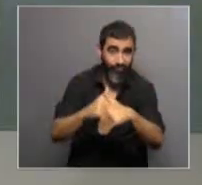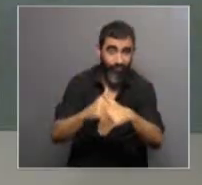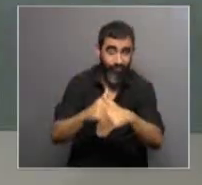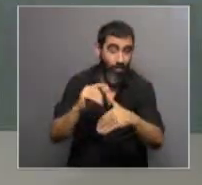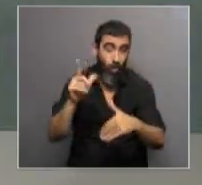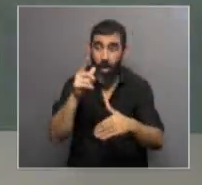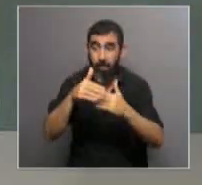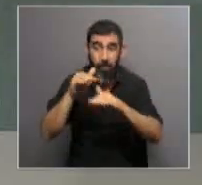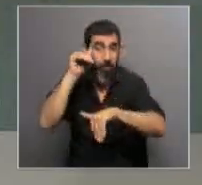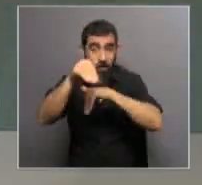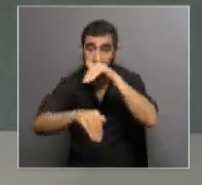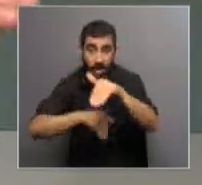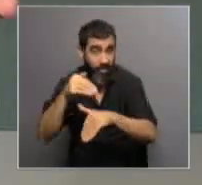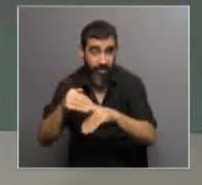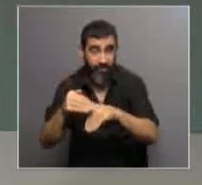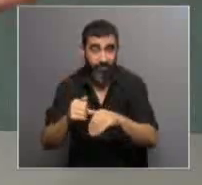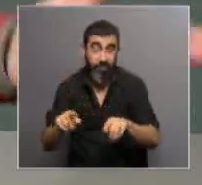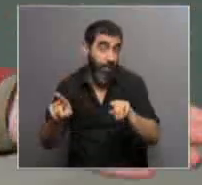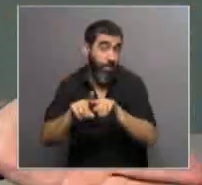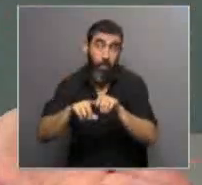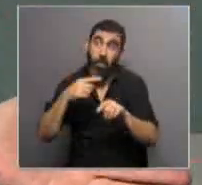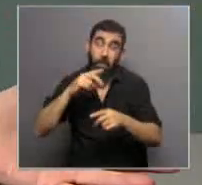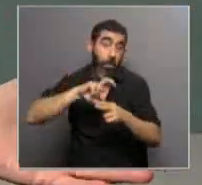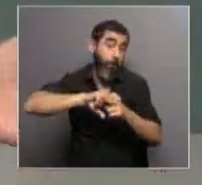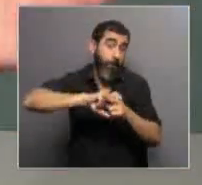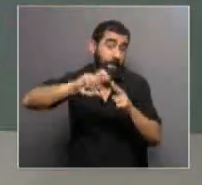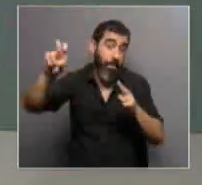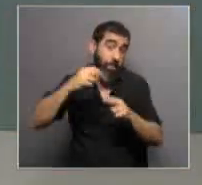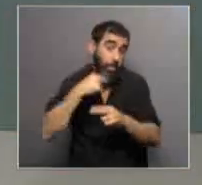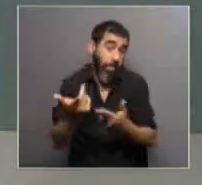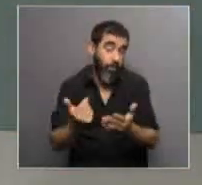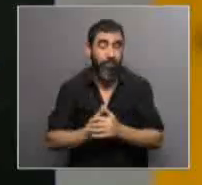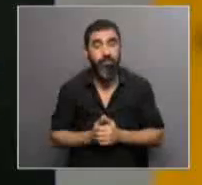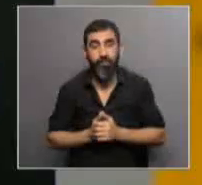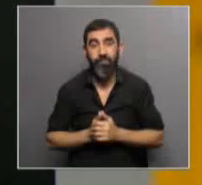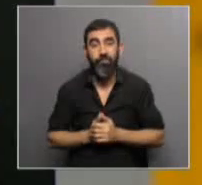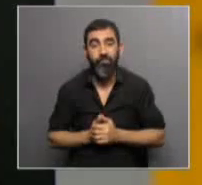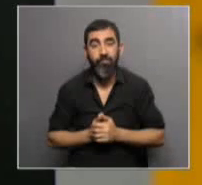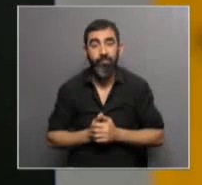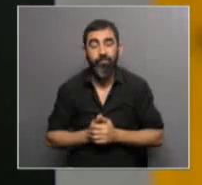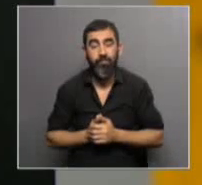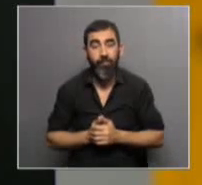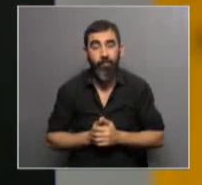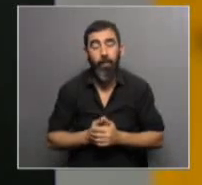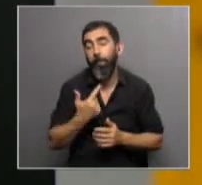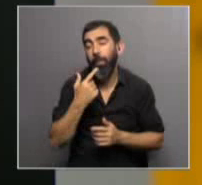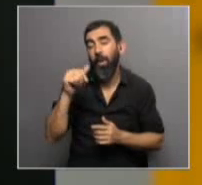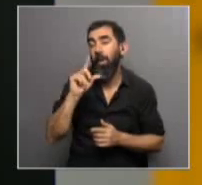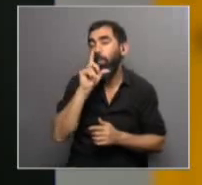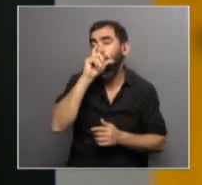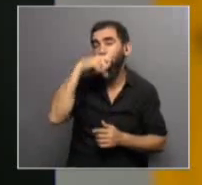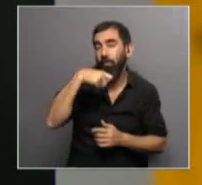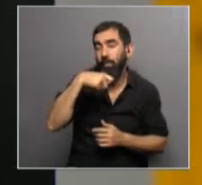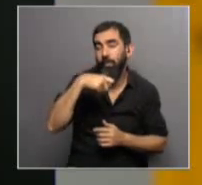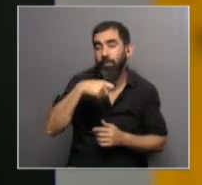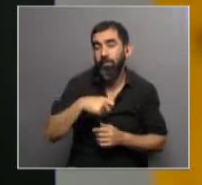playa está pasando por ejemplo daniel quiero detenerme un minuto en montevideo y hace un